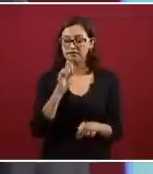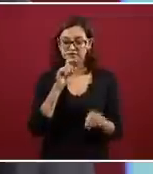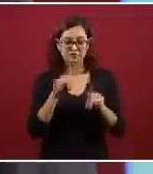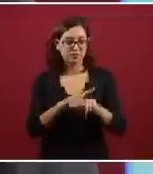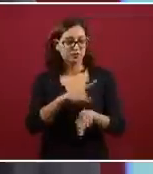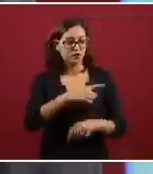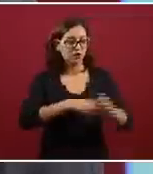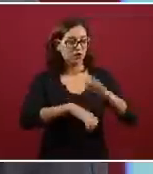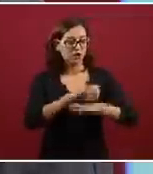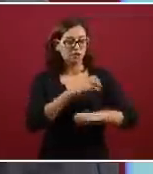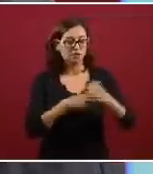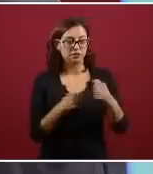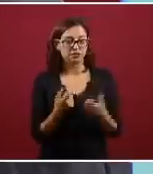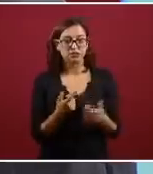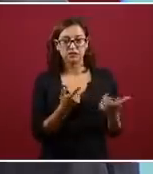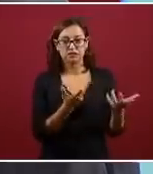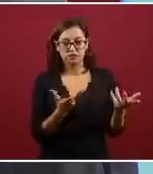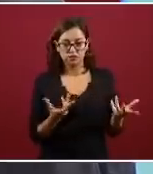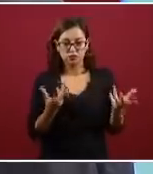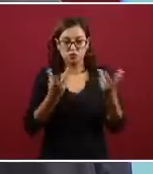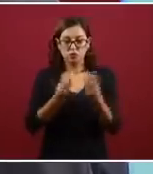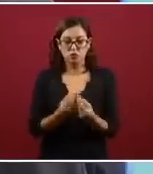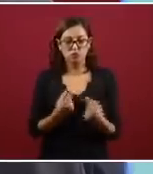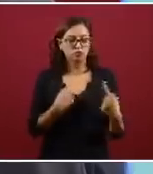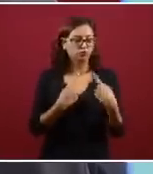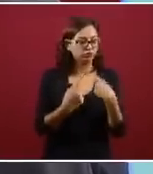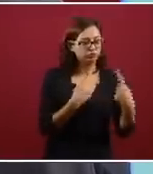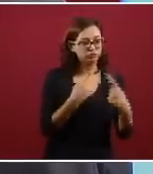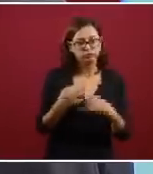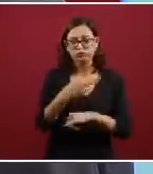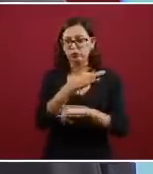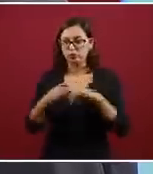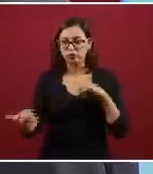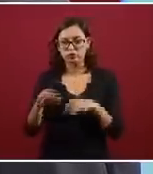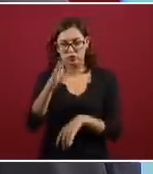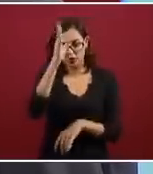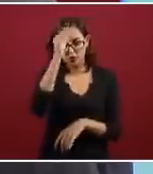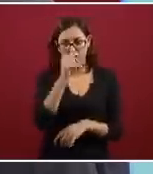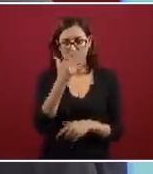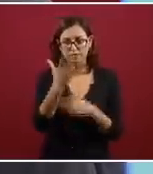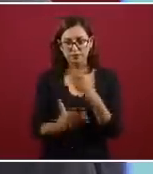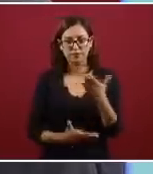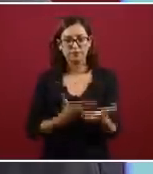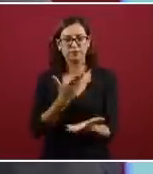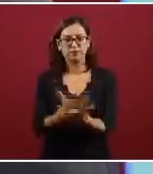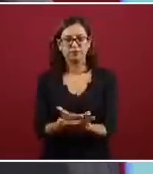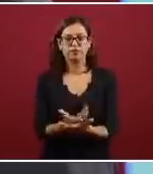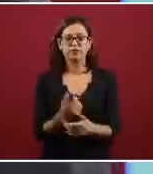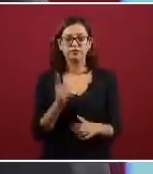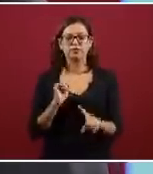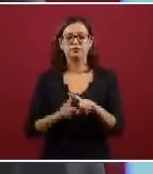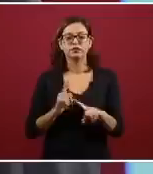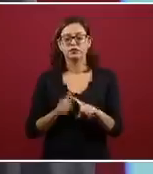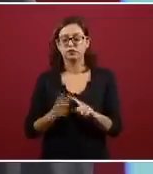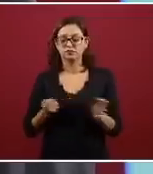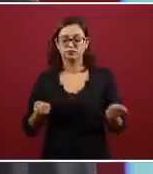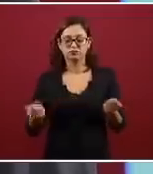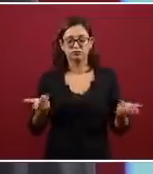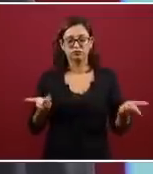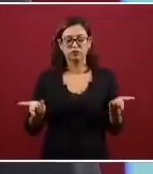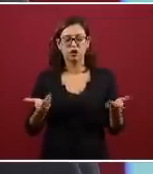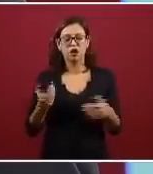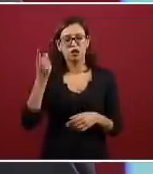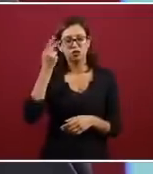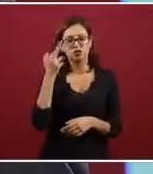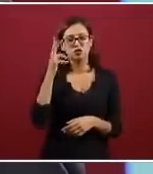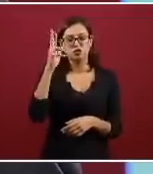empresas transportistas para llegar a un acuerdo final y propuso como experto mediador al doctor Edmundo